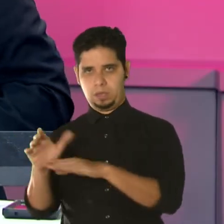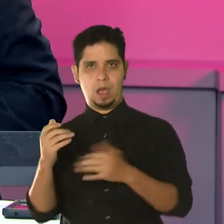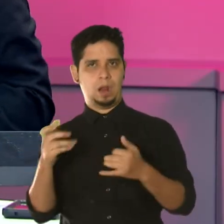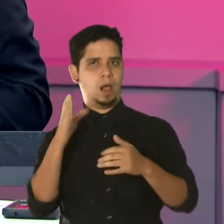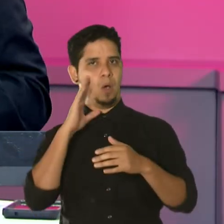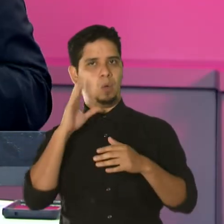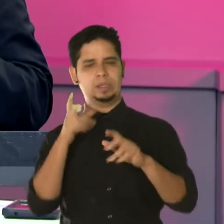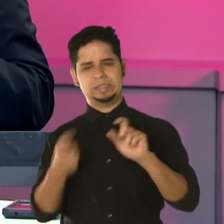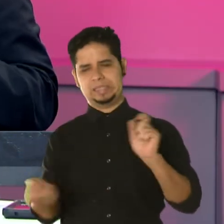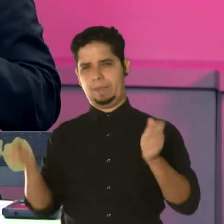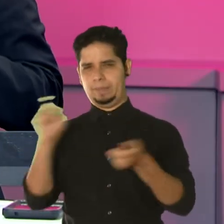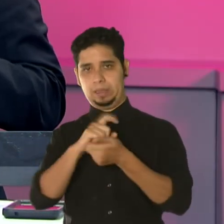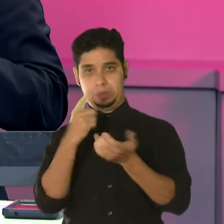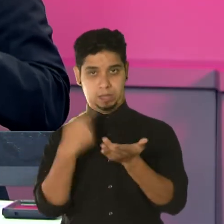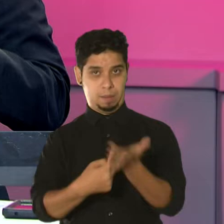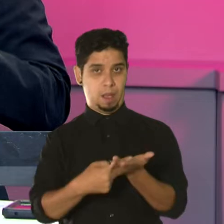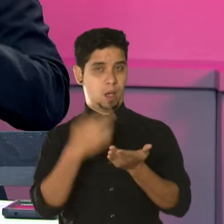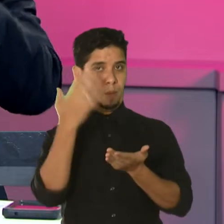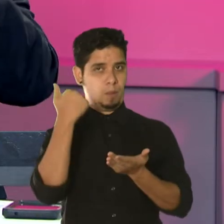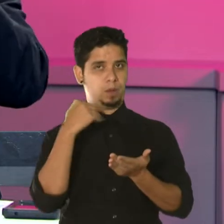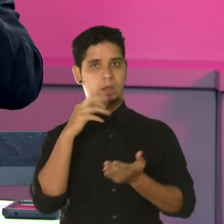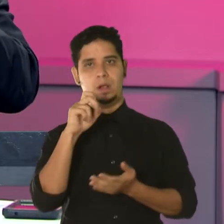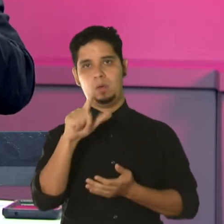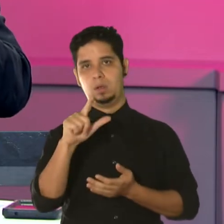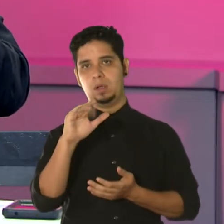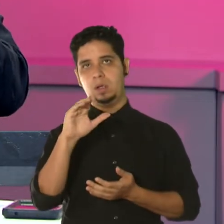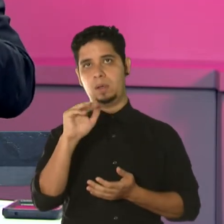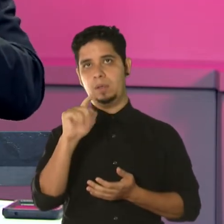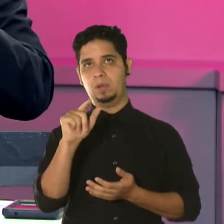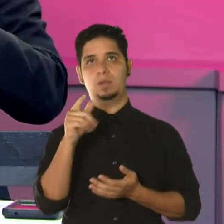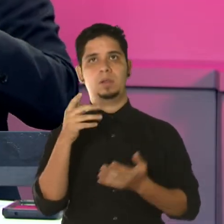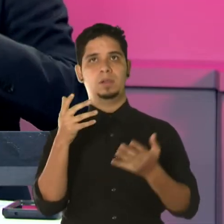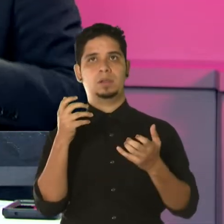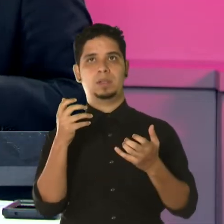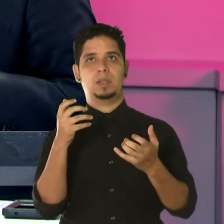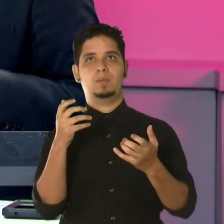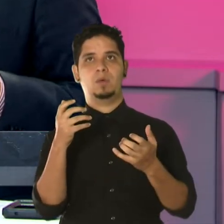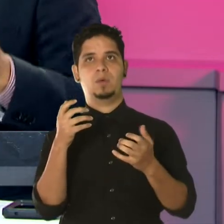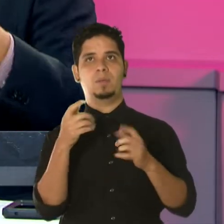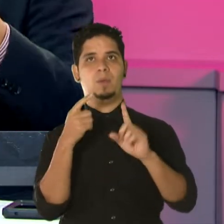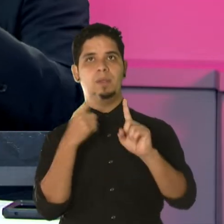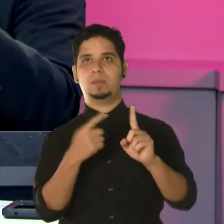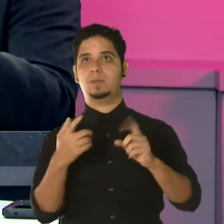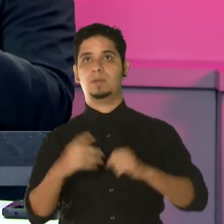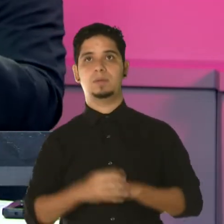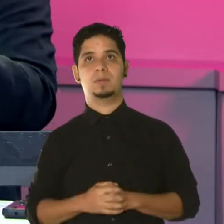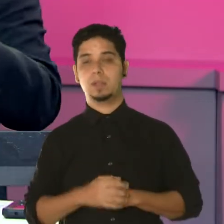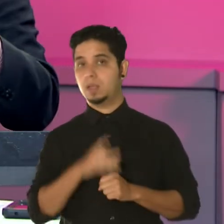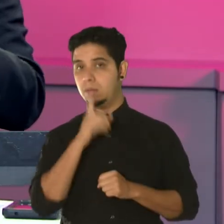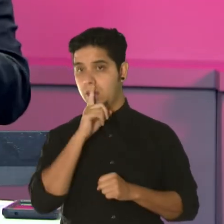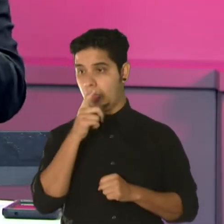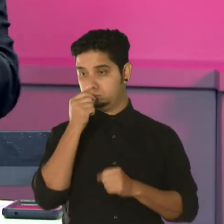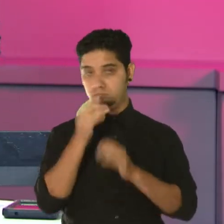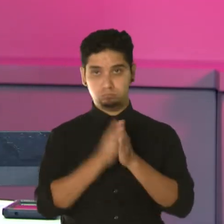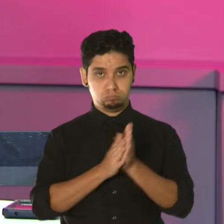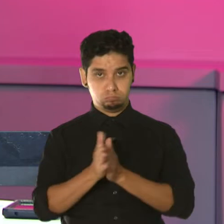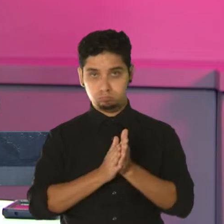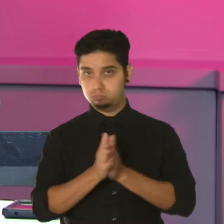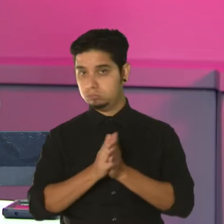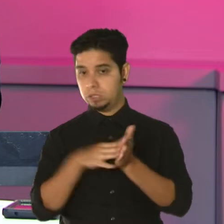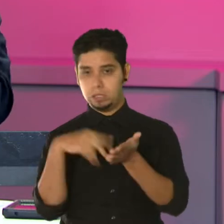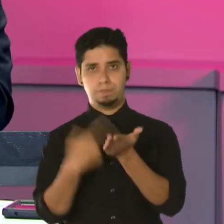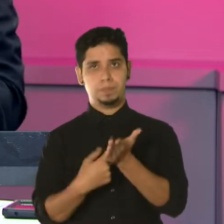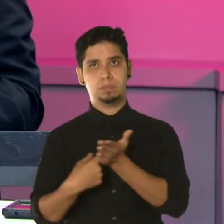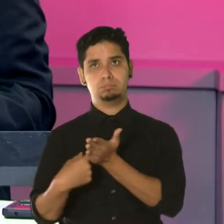tiempo. Y creo que Raúl Camilo Torres, que es el productor, estamos tratando de cumplir con el objetivo del programa, pero creo que ha estado muy interesante los temas que han